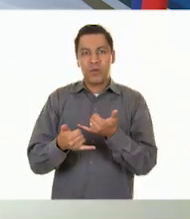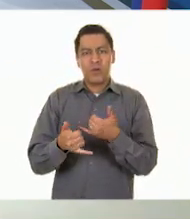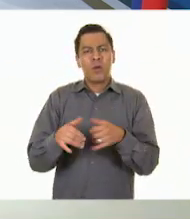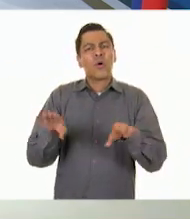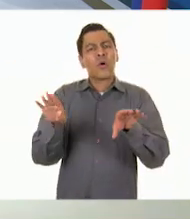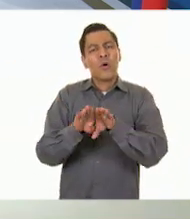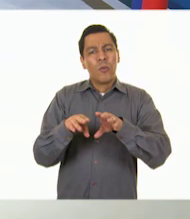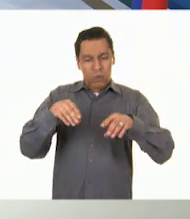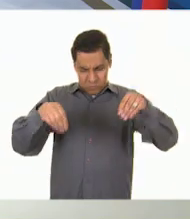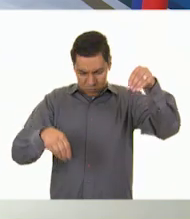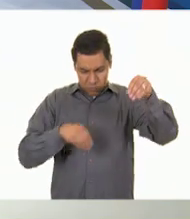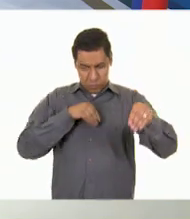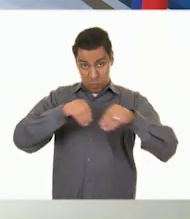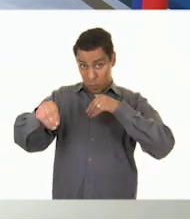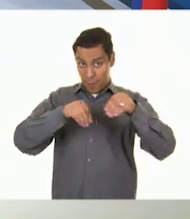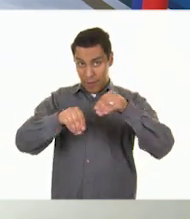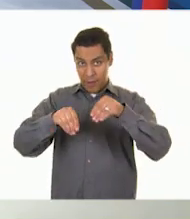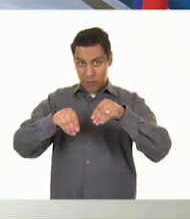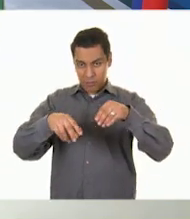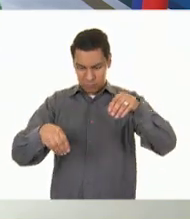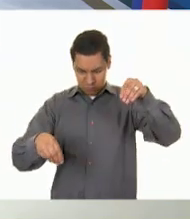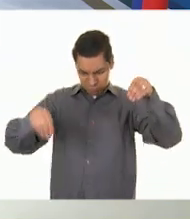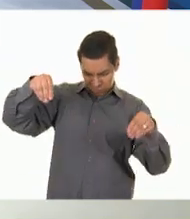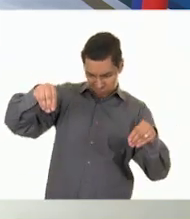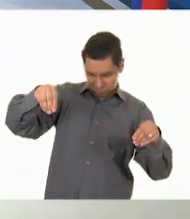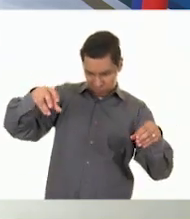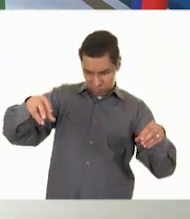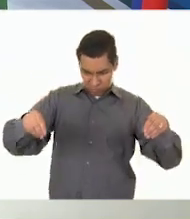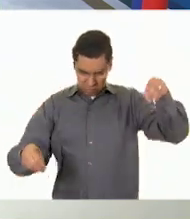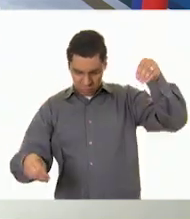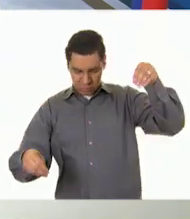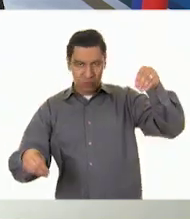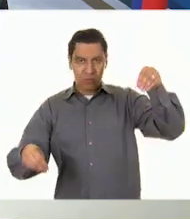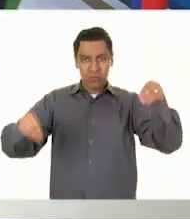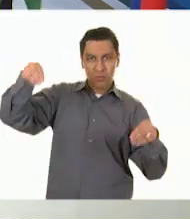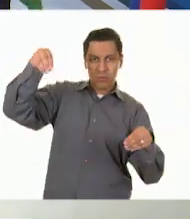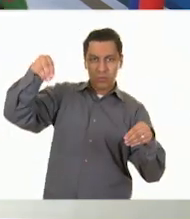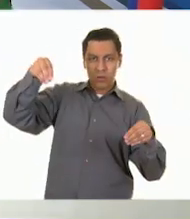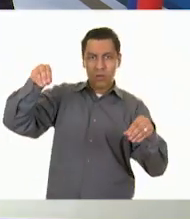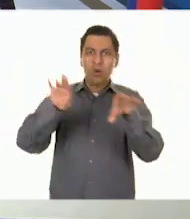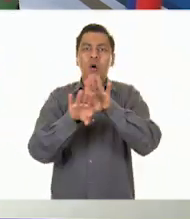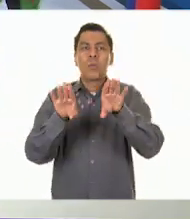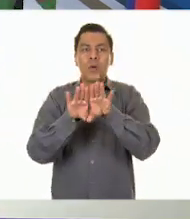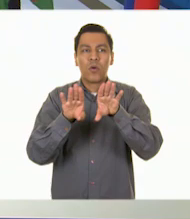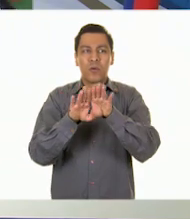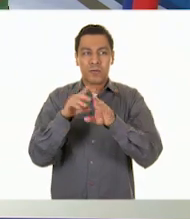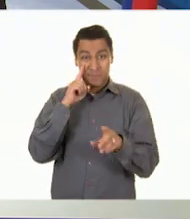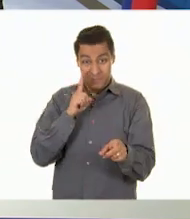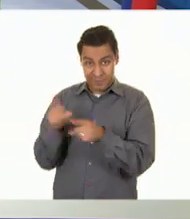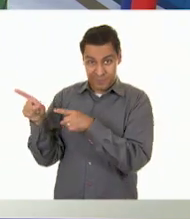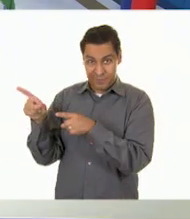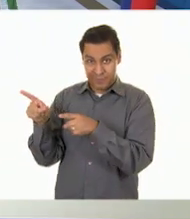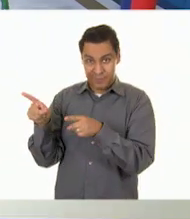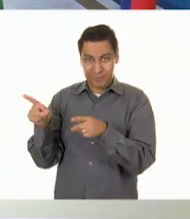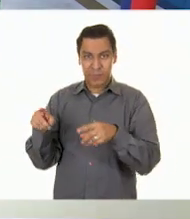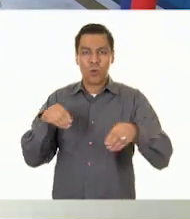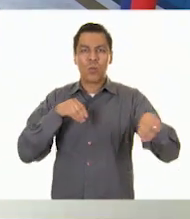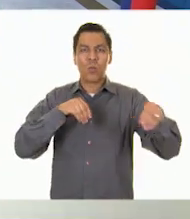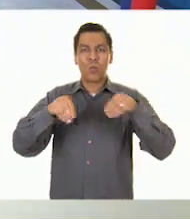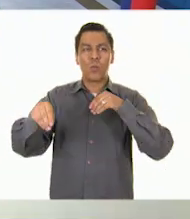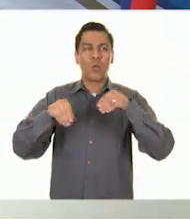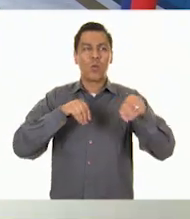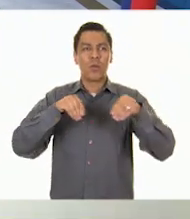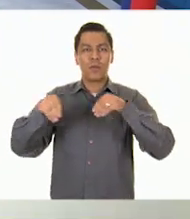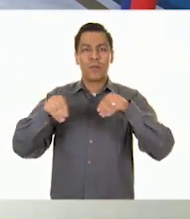mueva y cobre vida su títere a ver vamos a mal y no lo estaba como un movimiento vamos a hacer unos movimientos estéticos